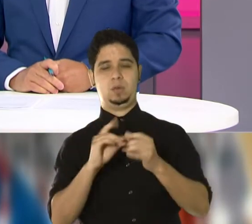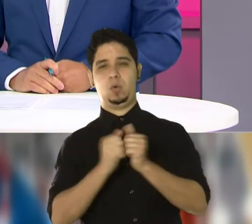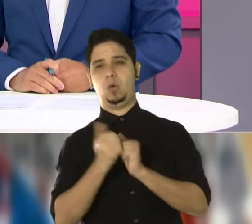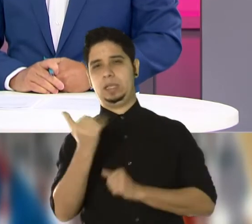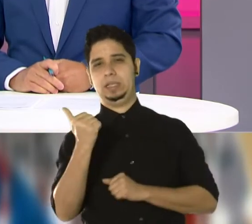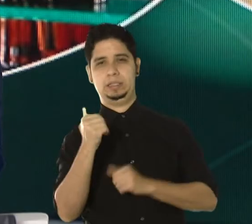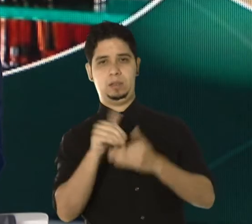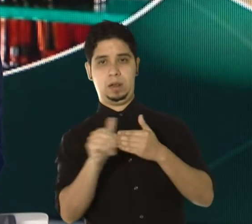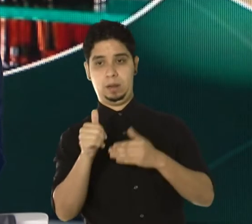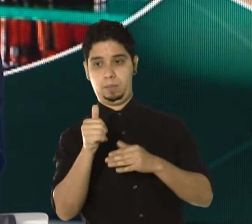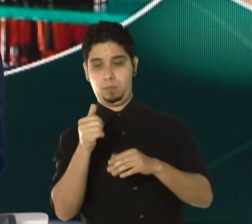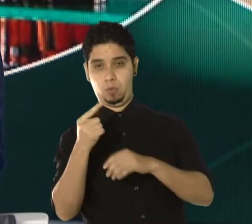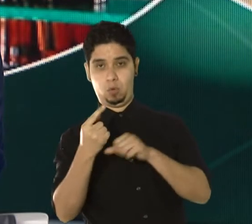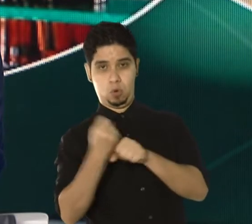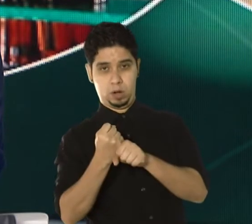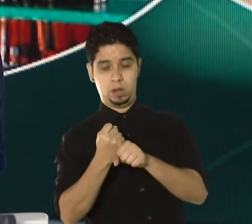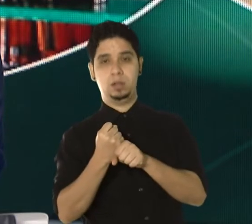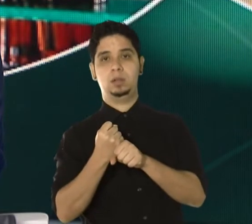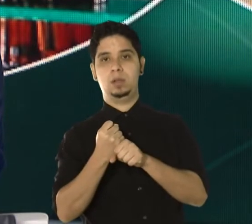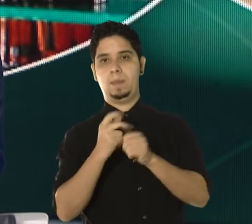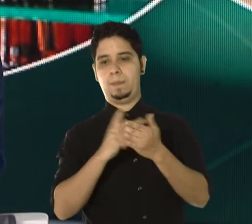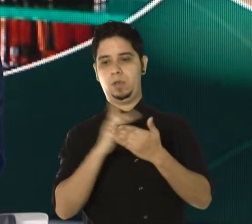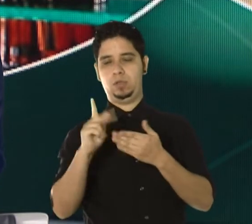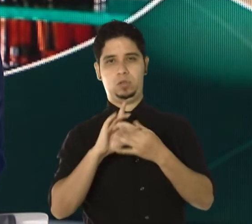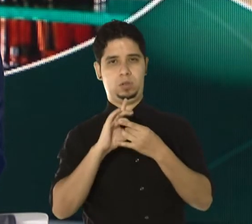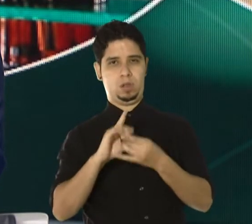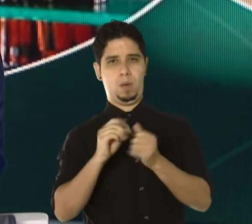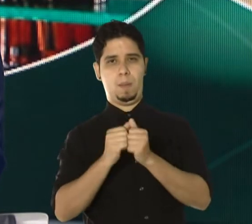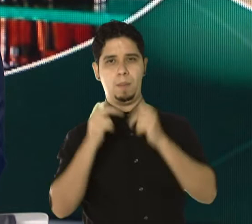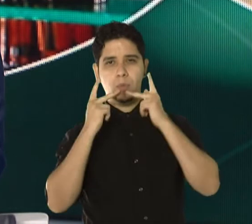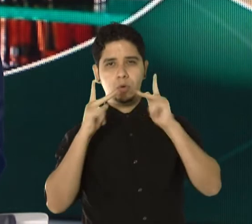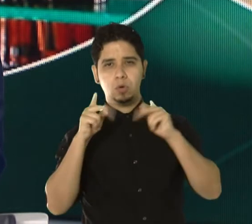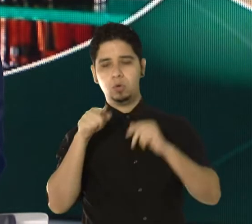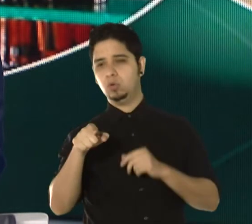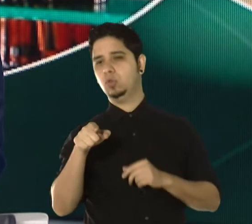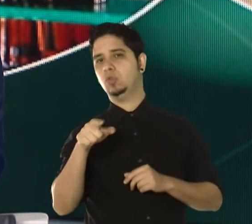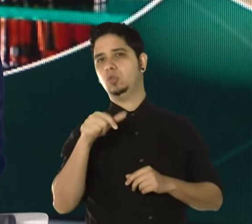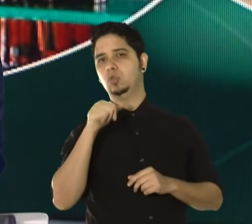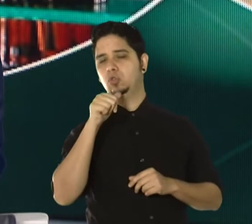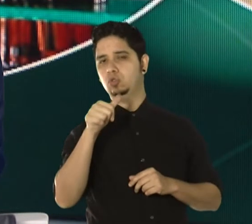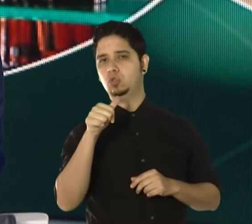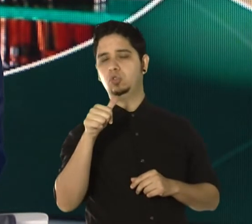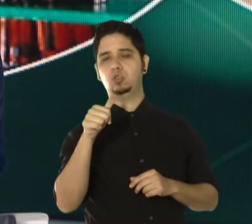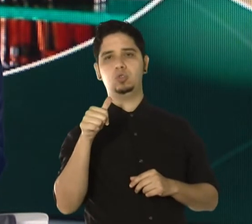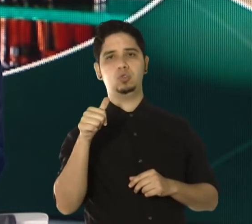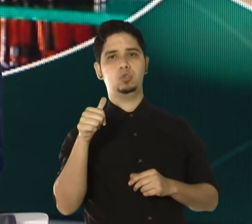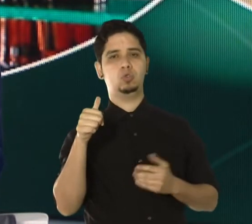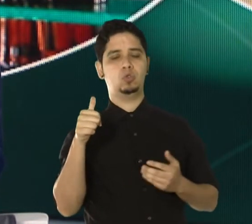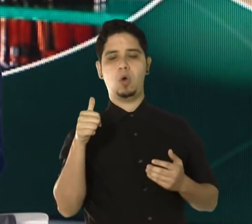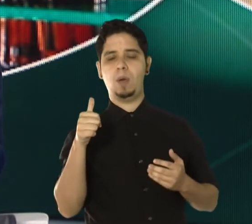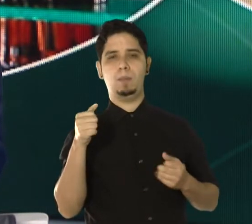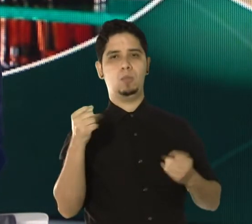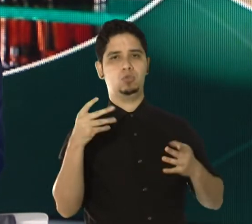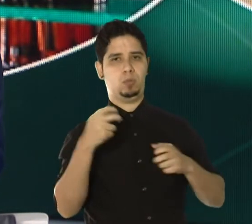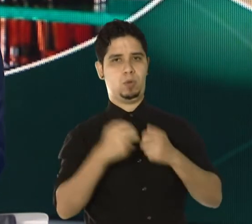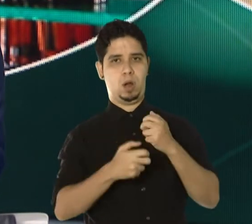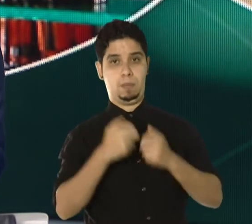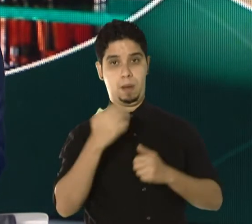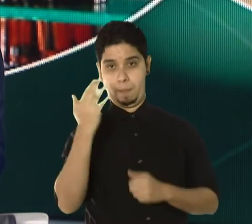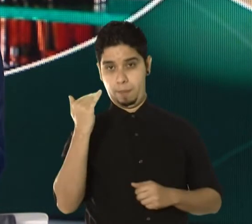$15 la hora en proyectos públicos no me parece que sea tanto issue, porque ya